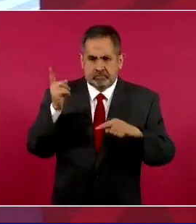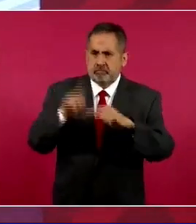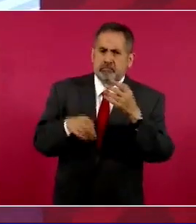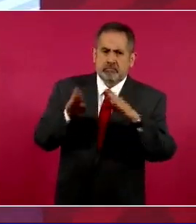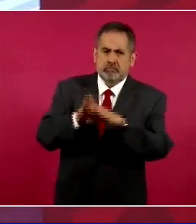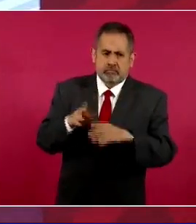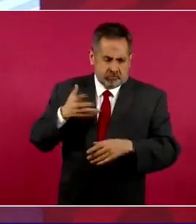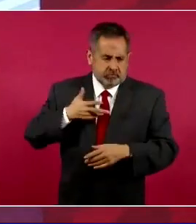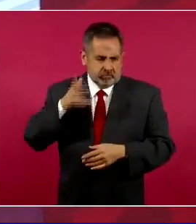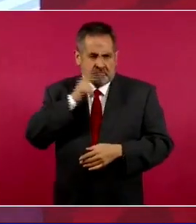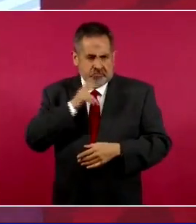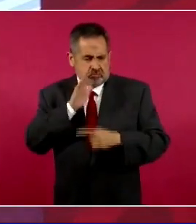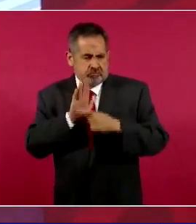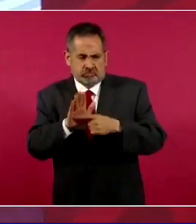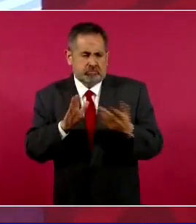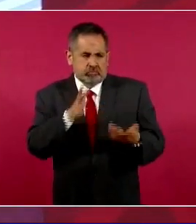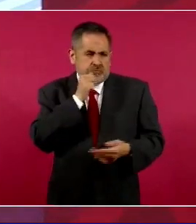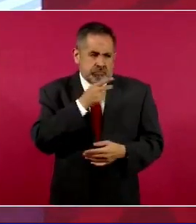Hay constancia.